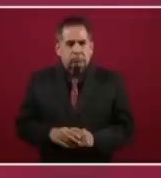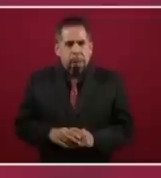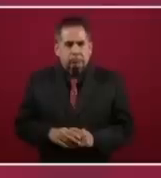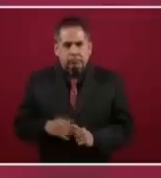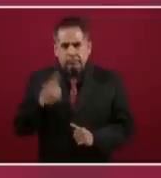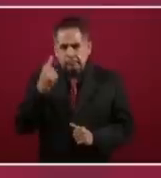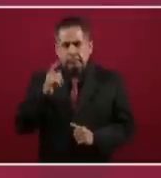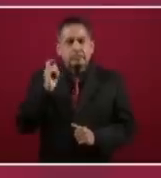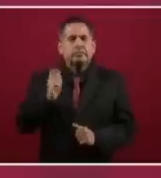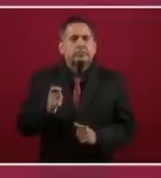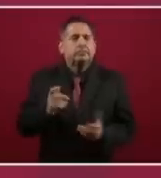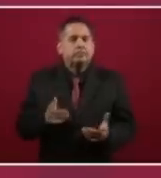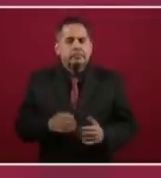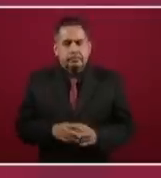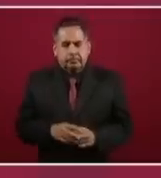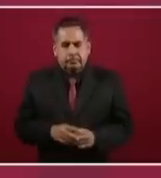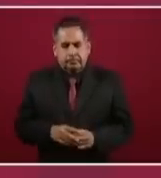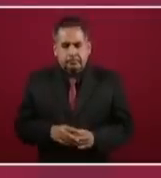para que